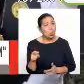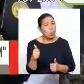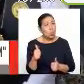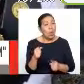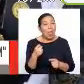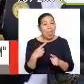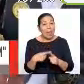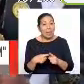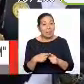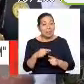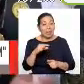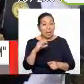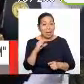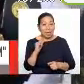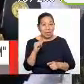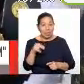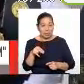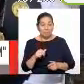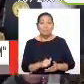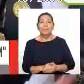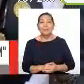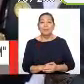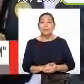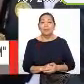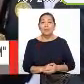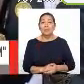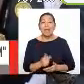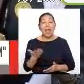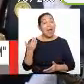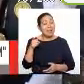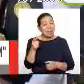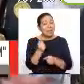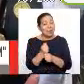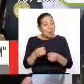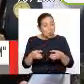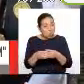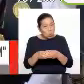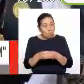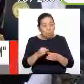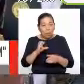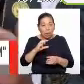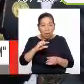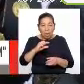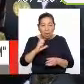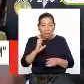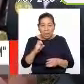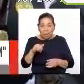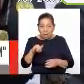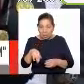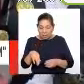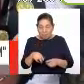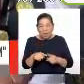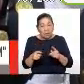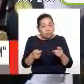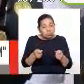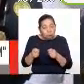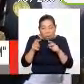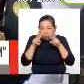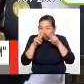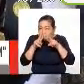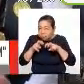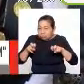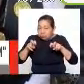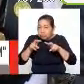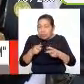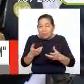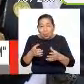ex-GEIN, para que sepan ustedes, es un ex-GEIN. Y aplican y han mejorado las técnicas de investigación